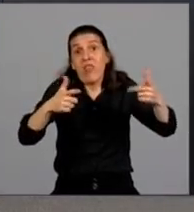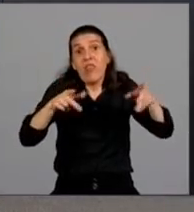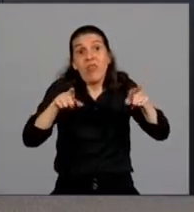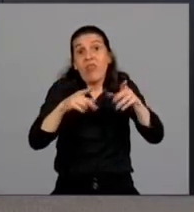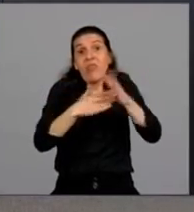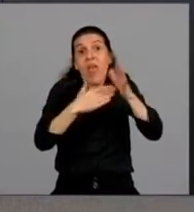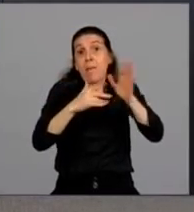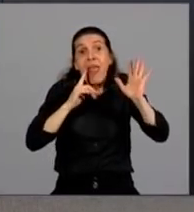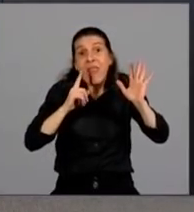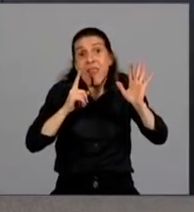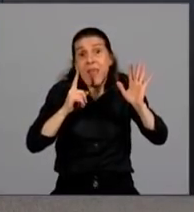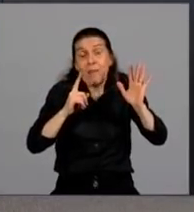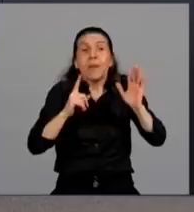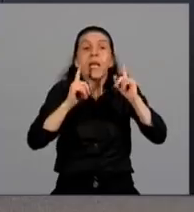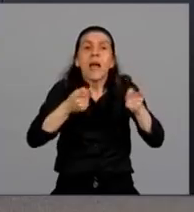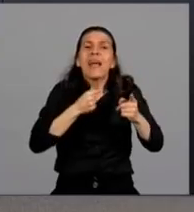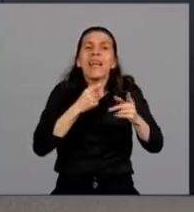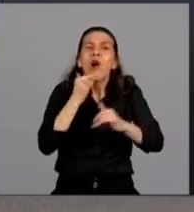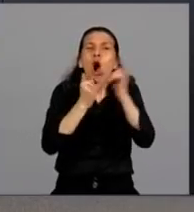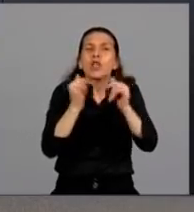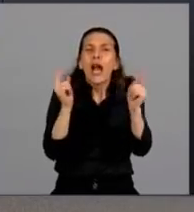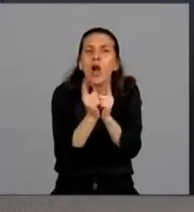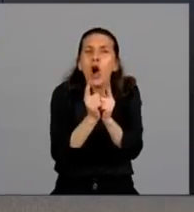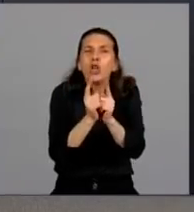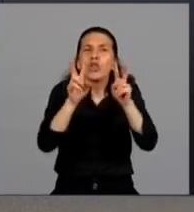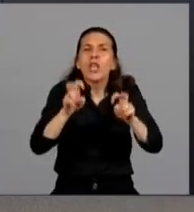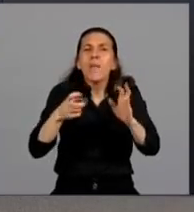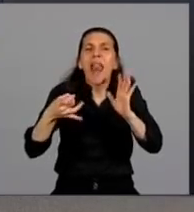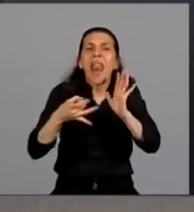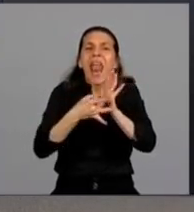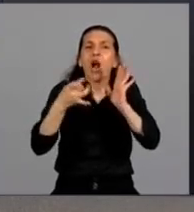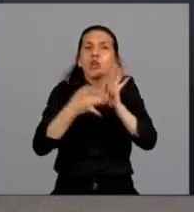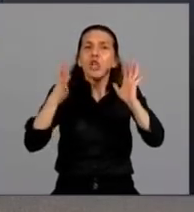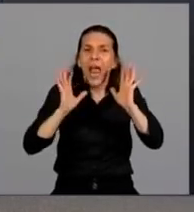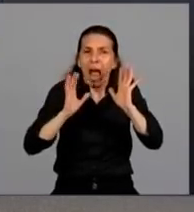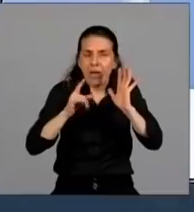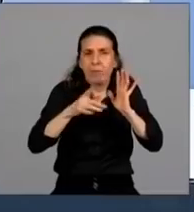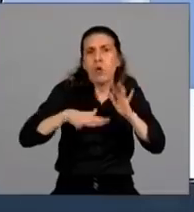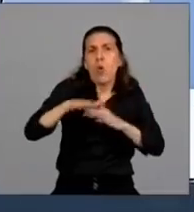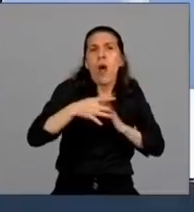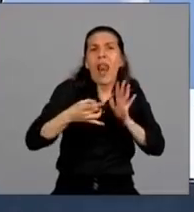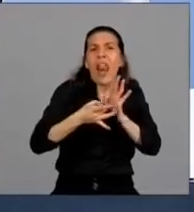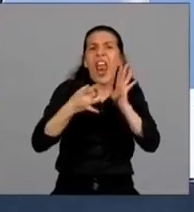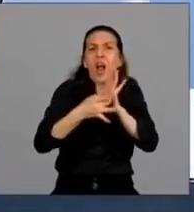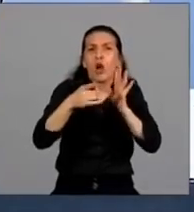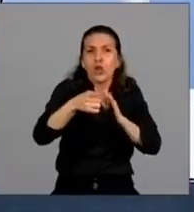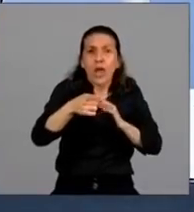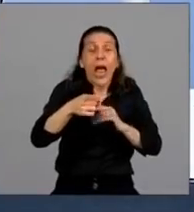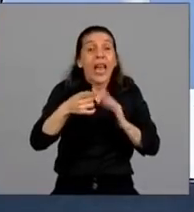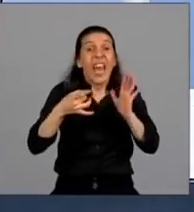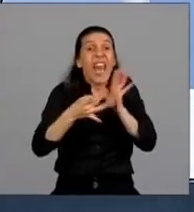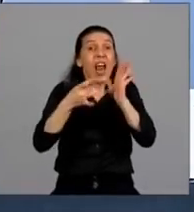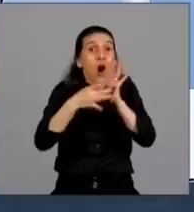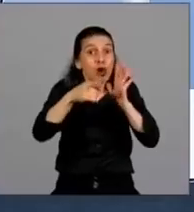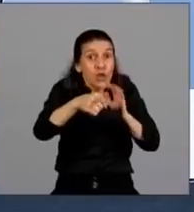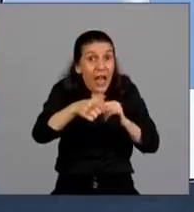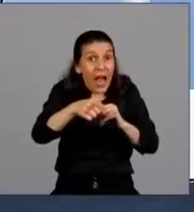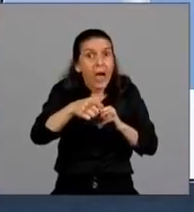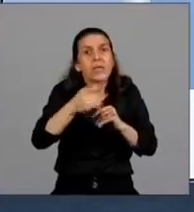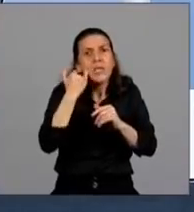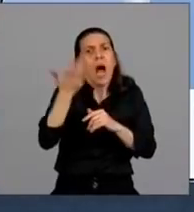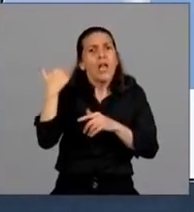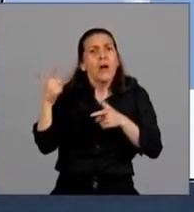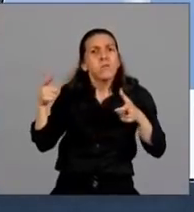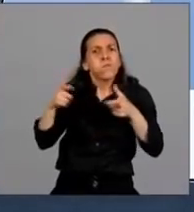retrocesos seguramente. Y quiero contar brevemente el caso de Necochea. Lo quiero contar brevemente porque en Necochea estuve reunido con